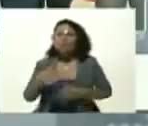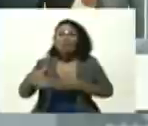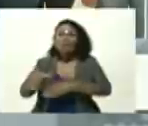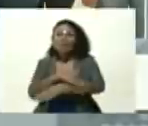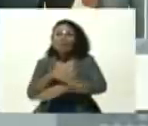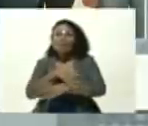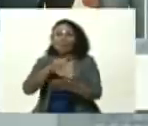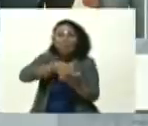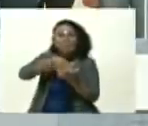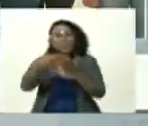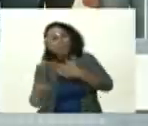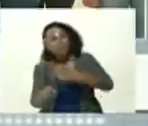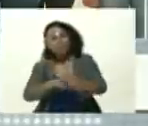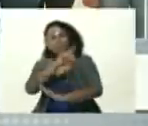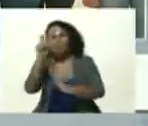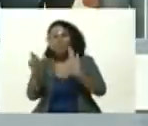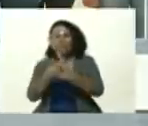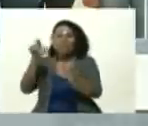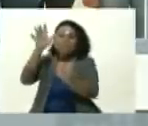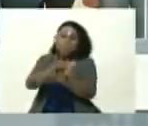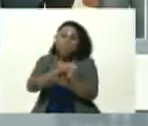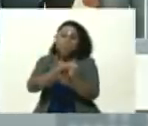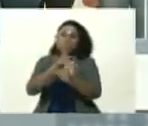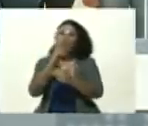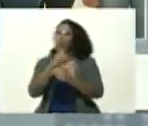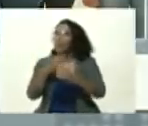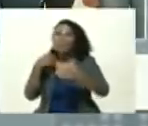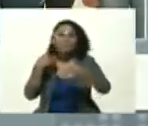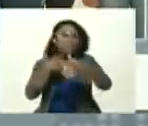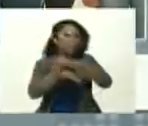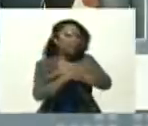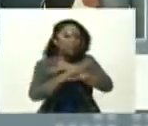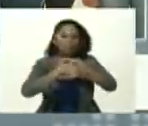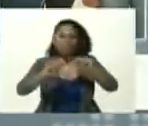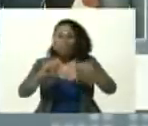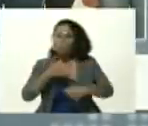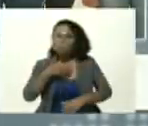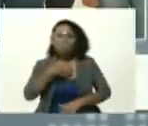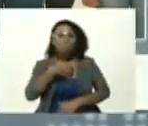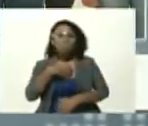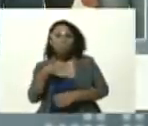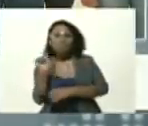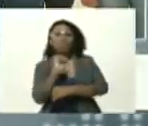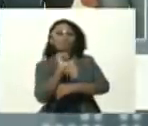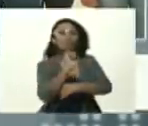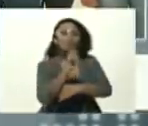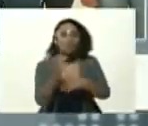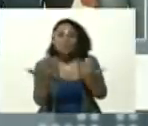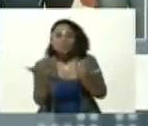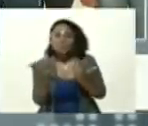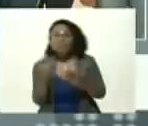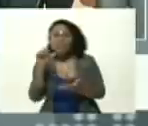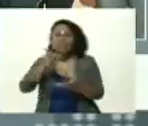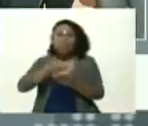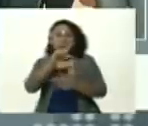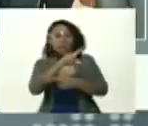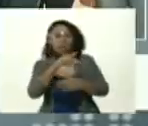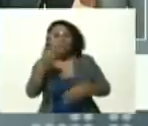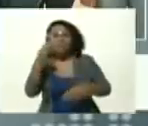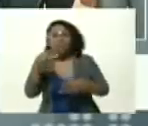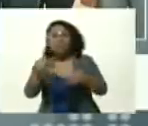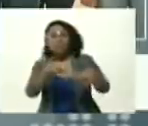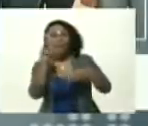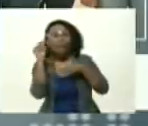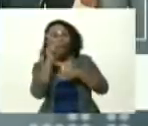se cayeron totalmente, se tapiaron, no hay paso por tierra. Y en medio de toda esa zona,